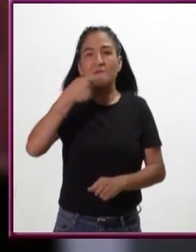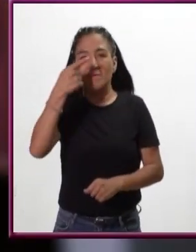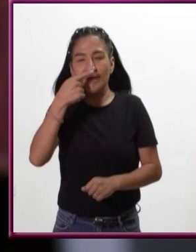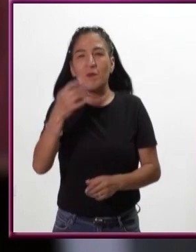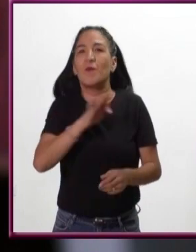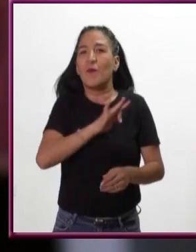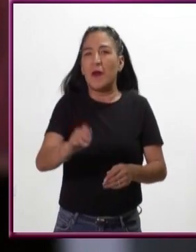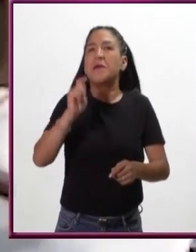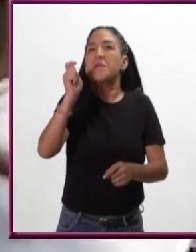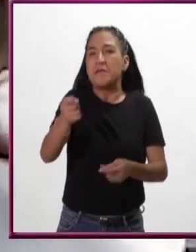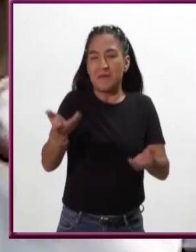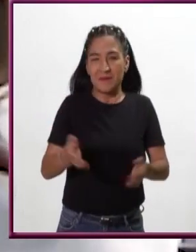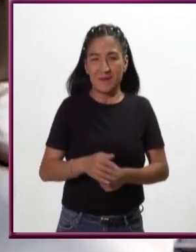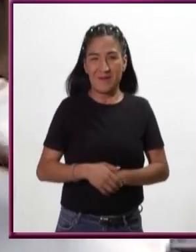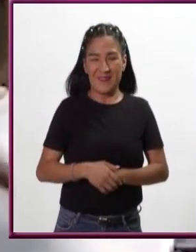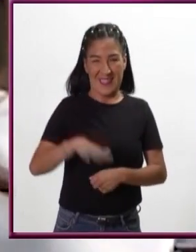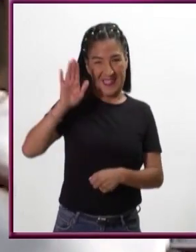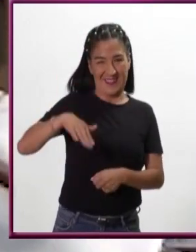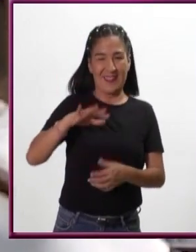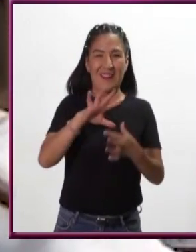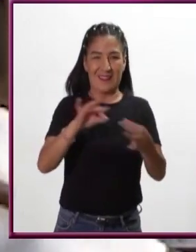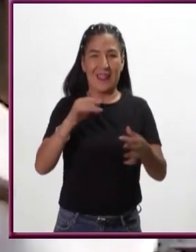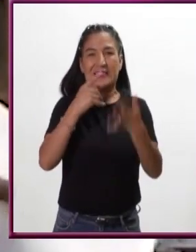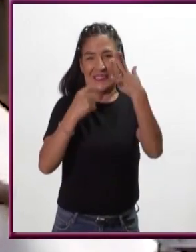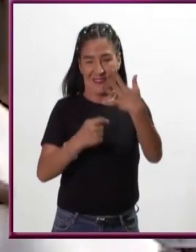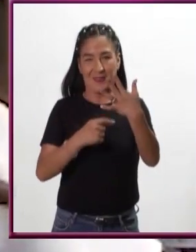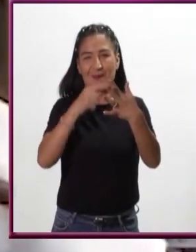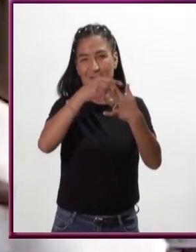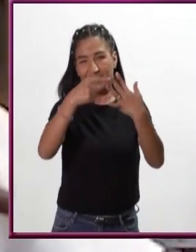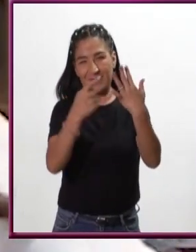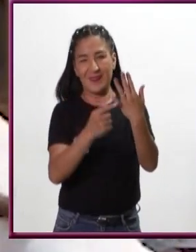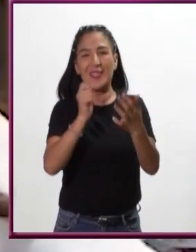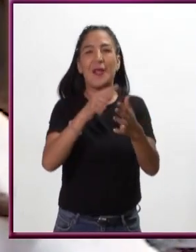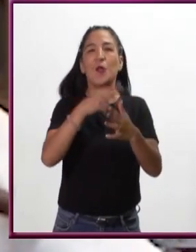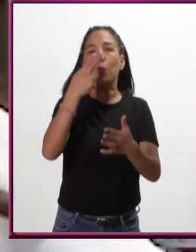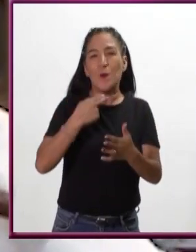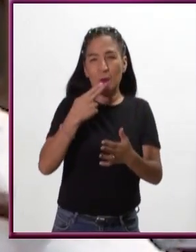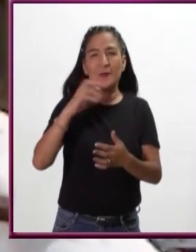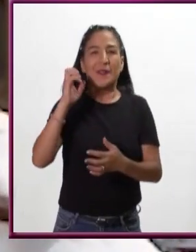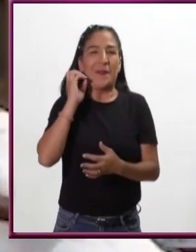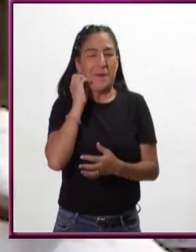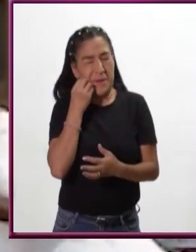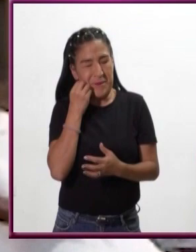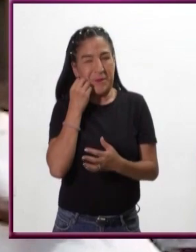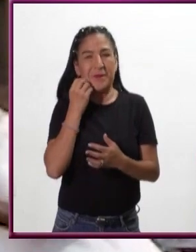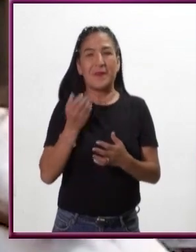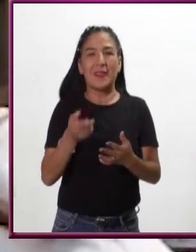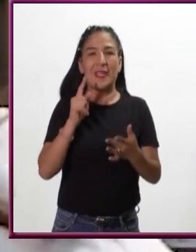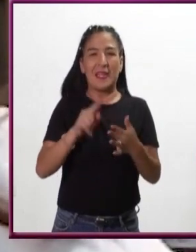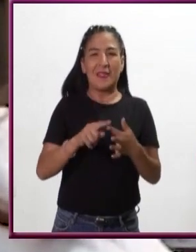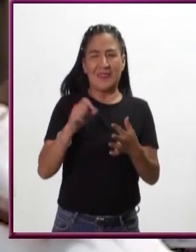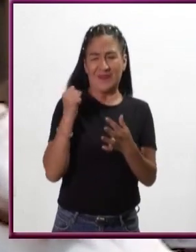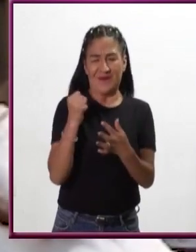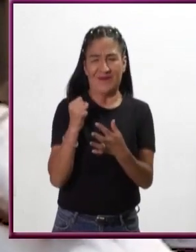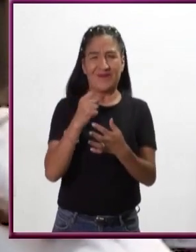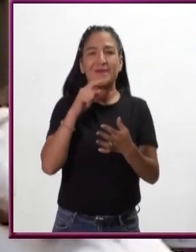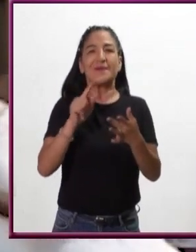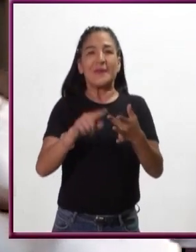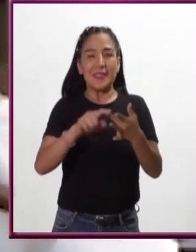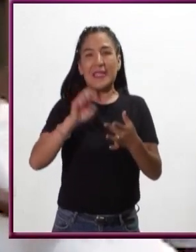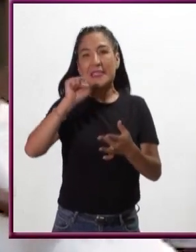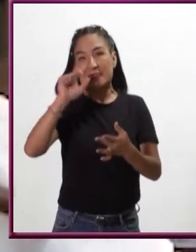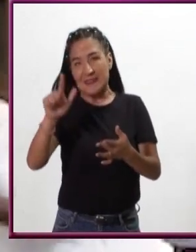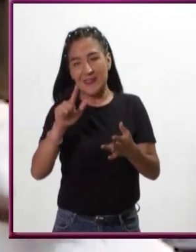que son olores? Dijimos que había 5 sabores, ¿no? Dulce, amargo, ácido